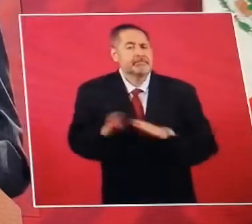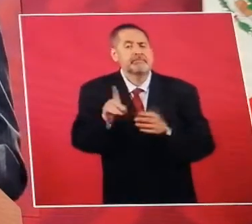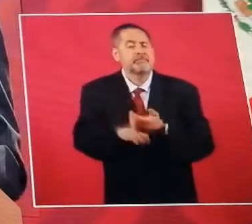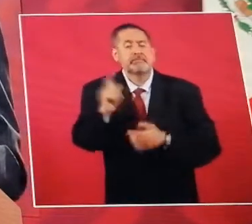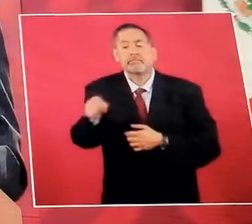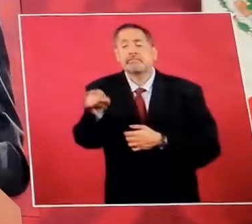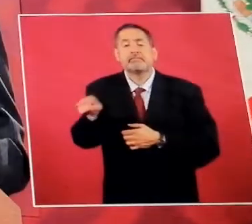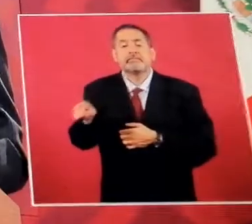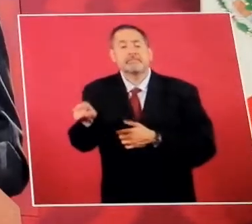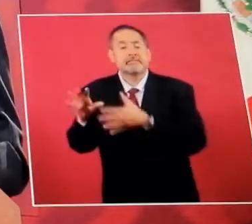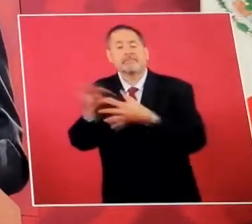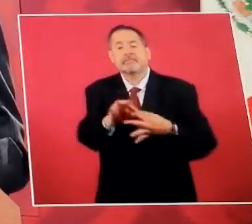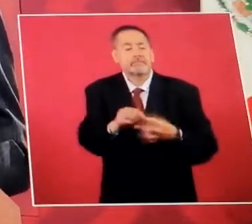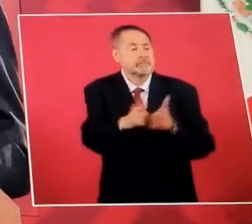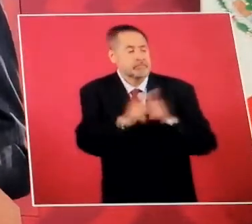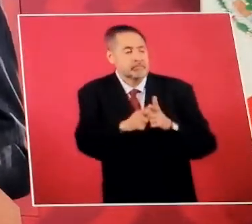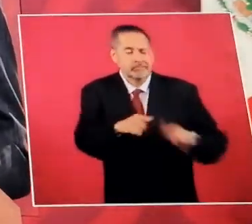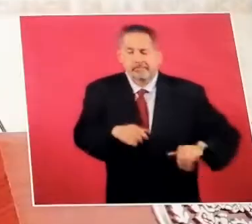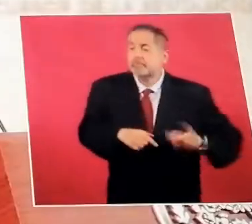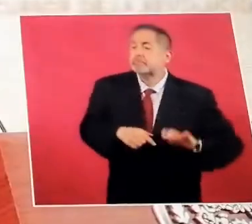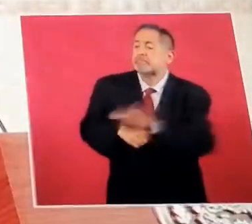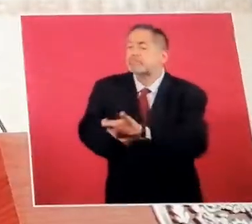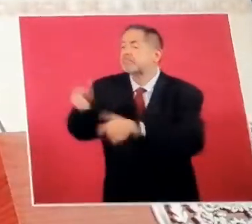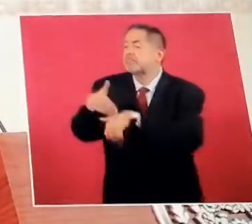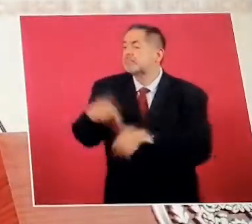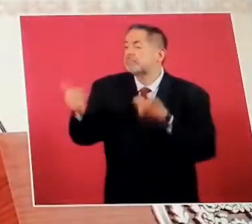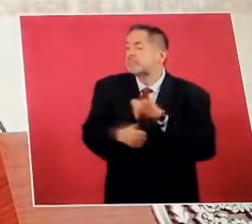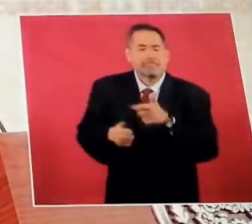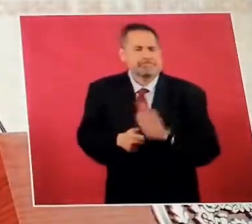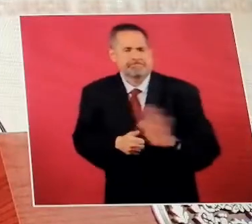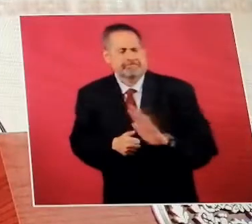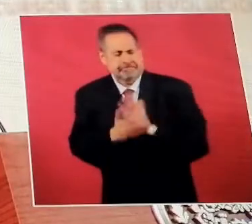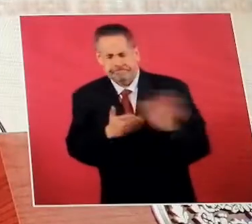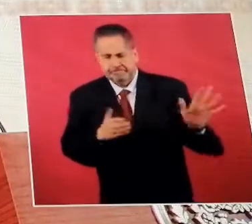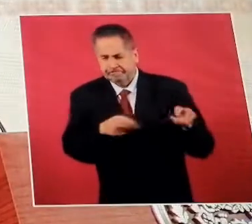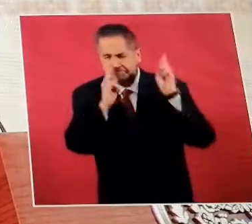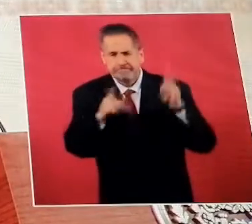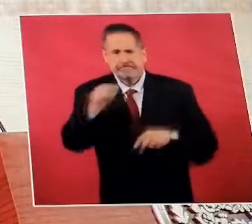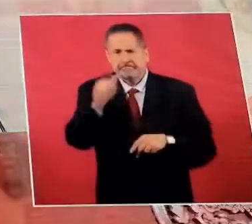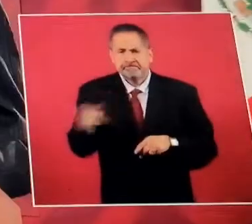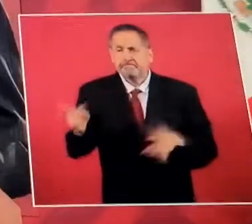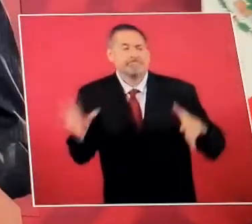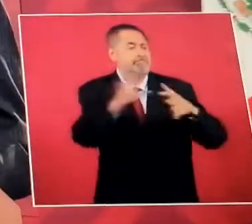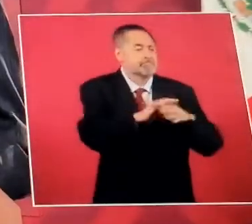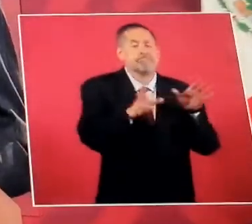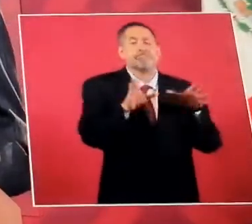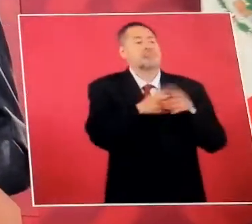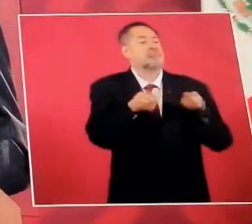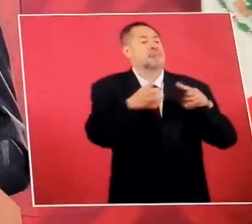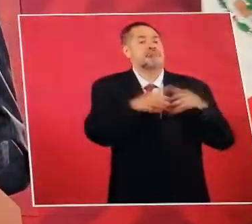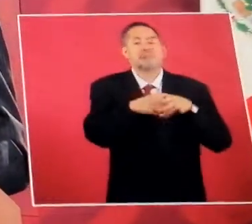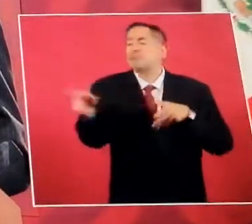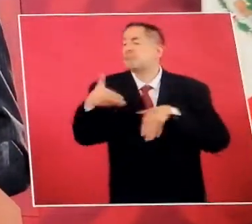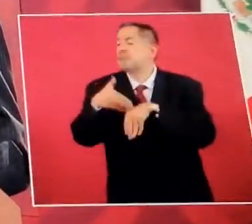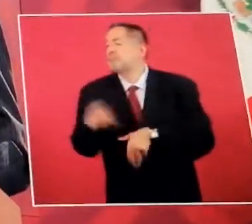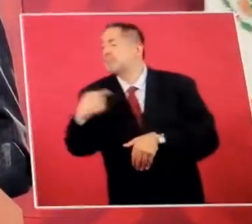vinculada a grupos de intereses creados, no está vinculada a la oligarquía.